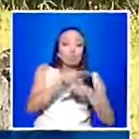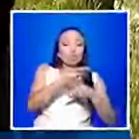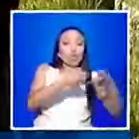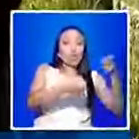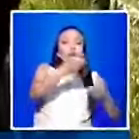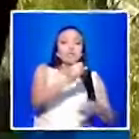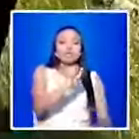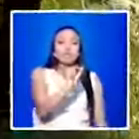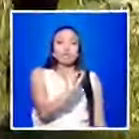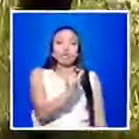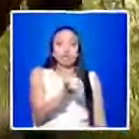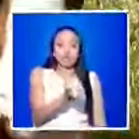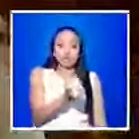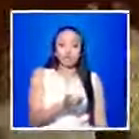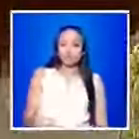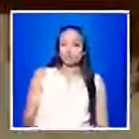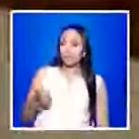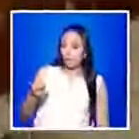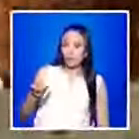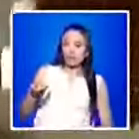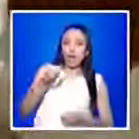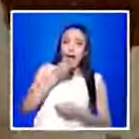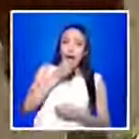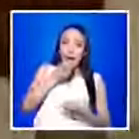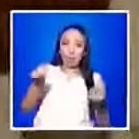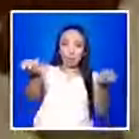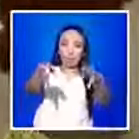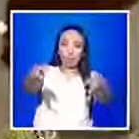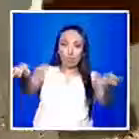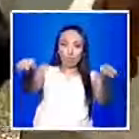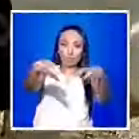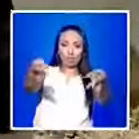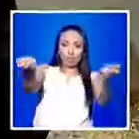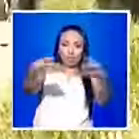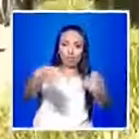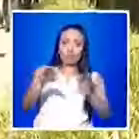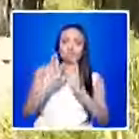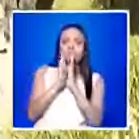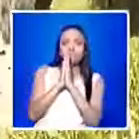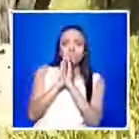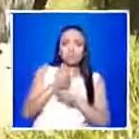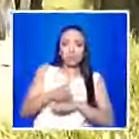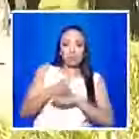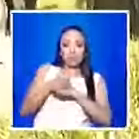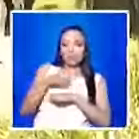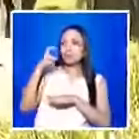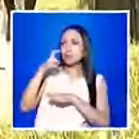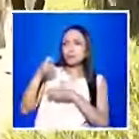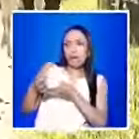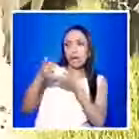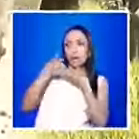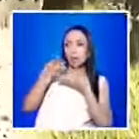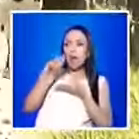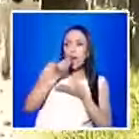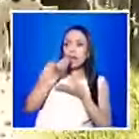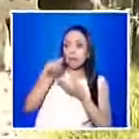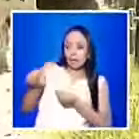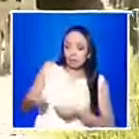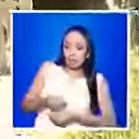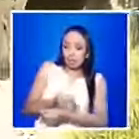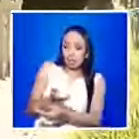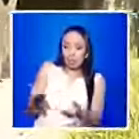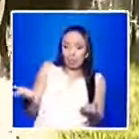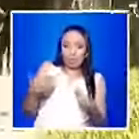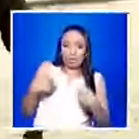leche. Refrescan a los animales para evitar que el sol las enferme. Solicitan a las autoridades, gestionen alimento para el ganado,